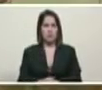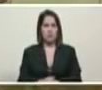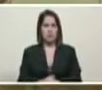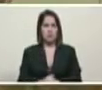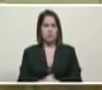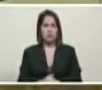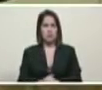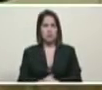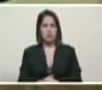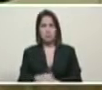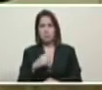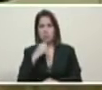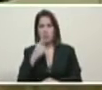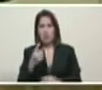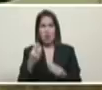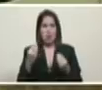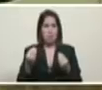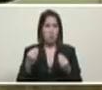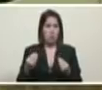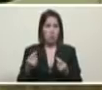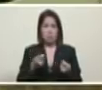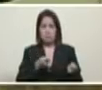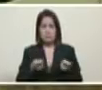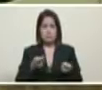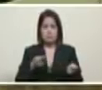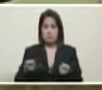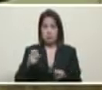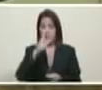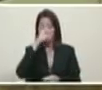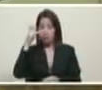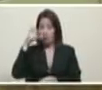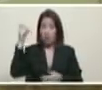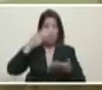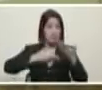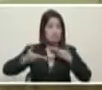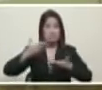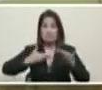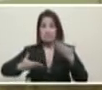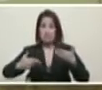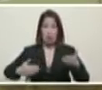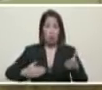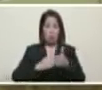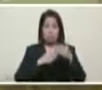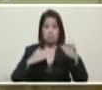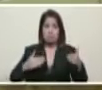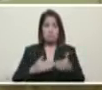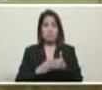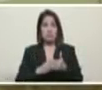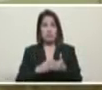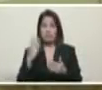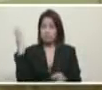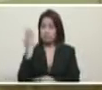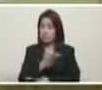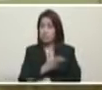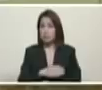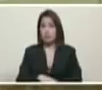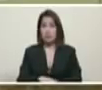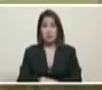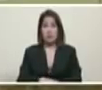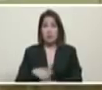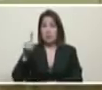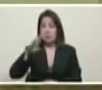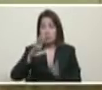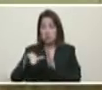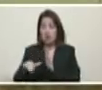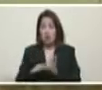No digamos del daño que nos causa el tráfico de cocaína y de droga, el tráfico y el contrabando de